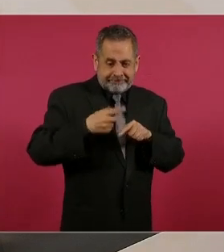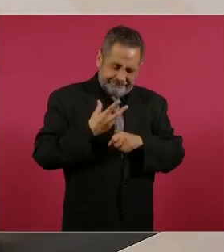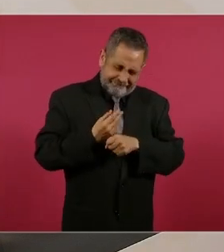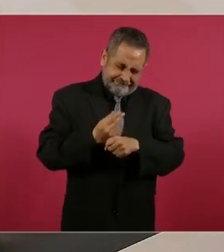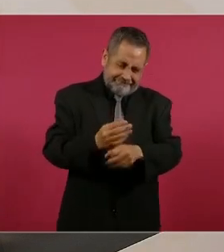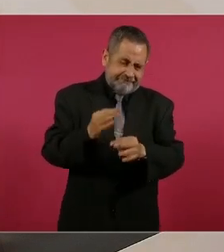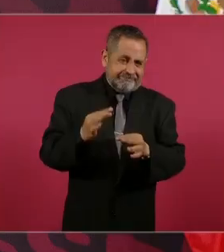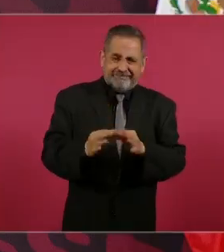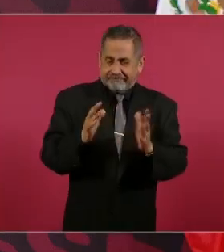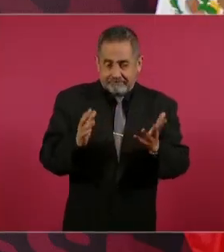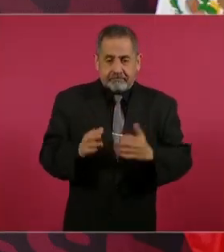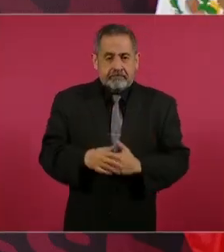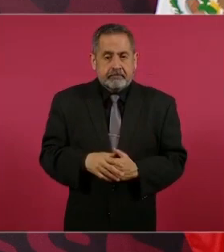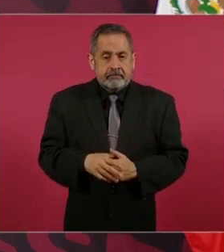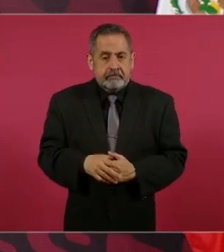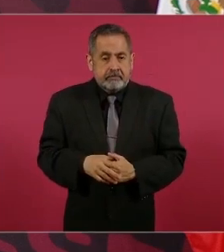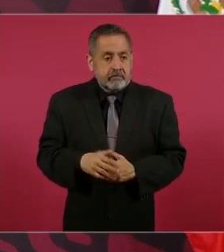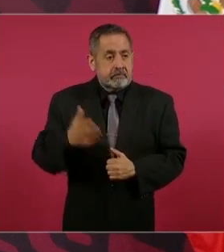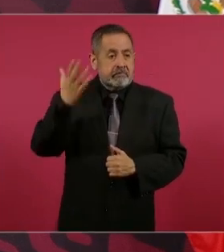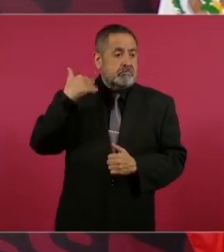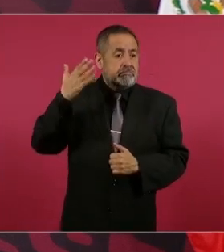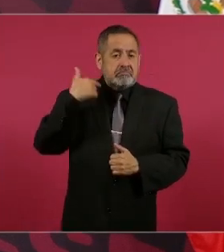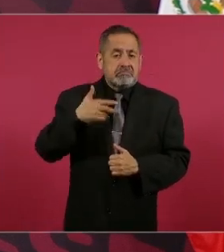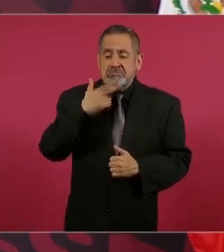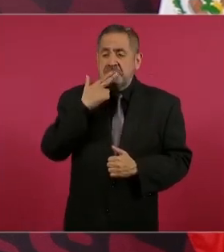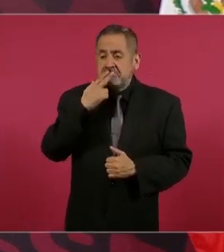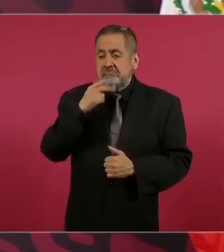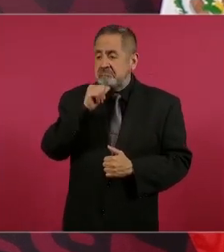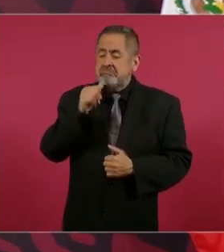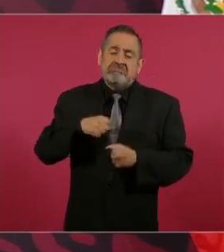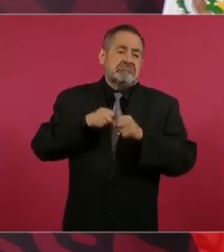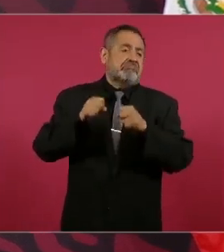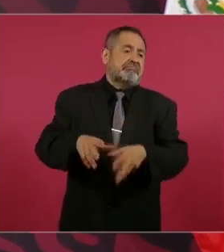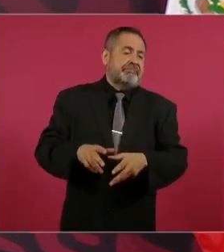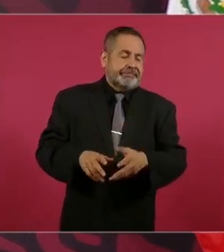ya prácticamente sin uso.